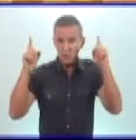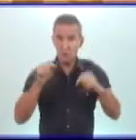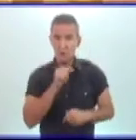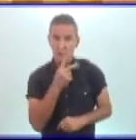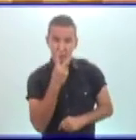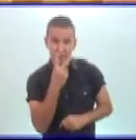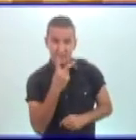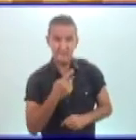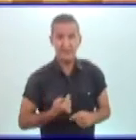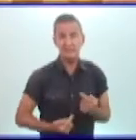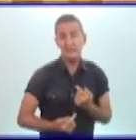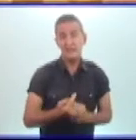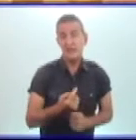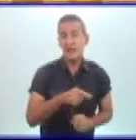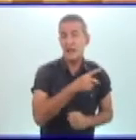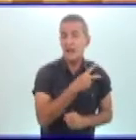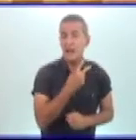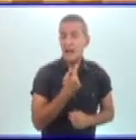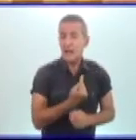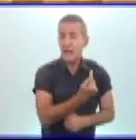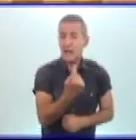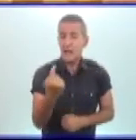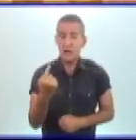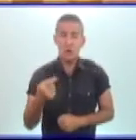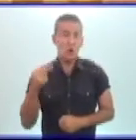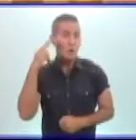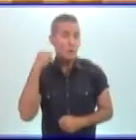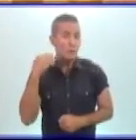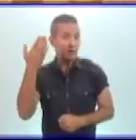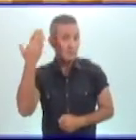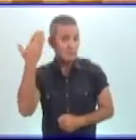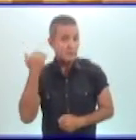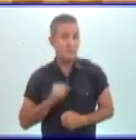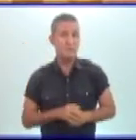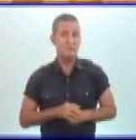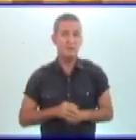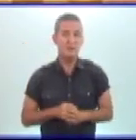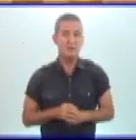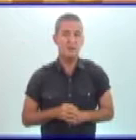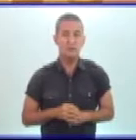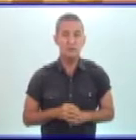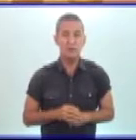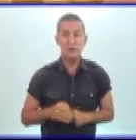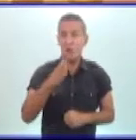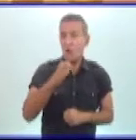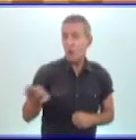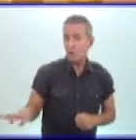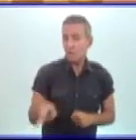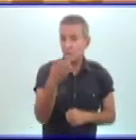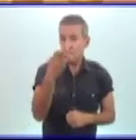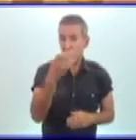de Europa van a dar traste con la centralización que van a lograr algunos países como Francia